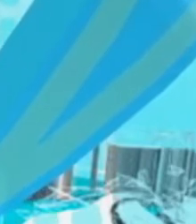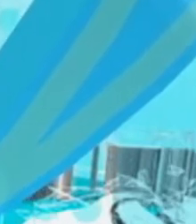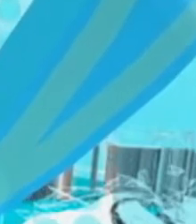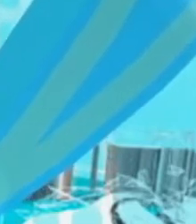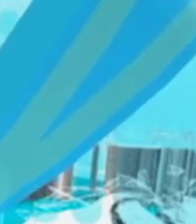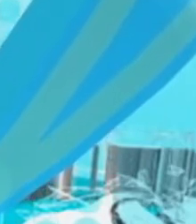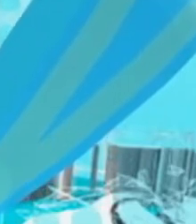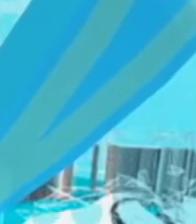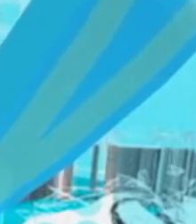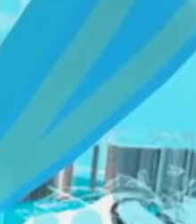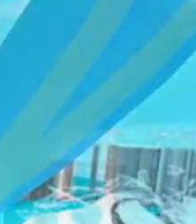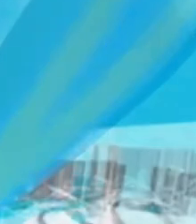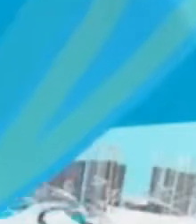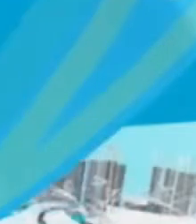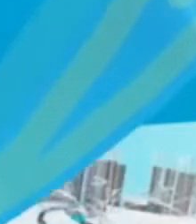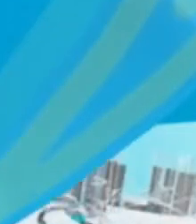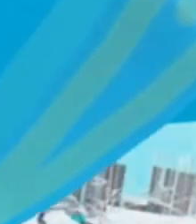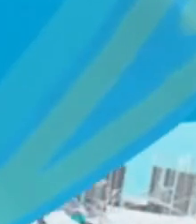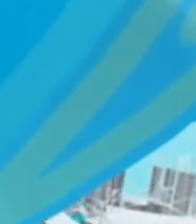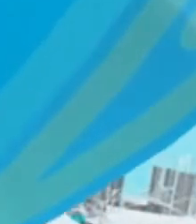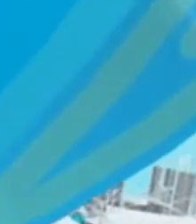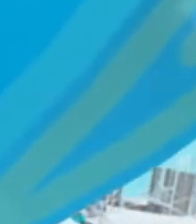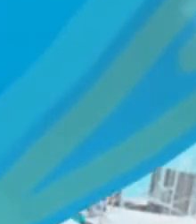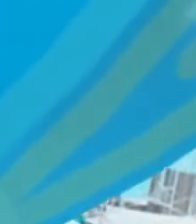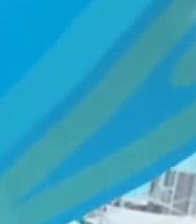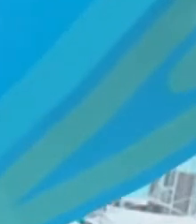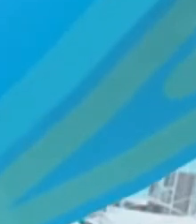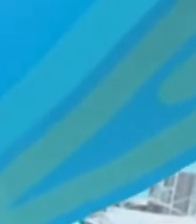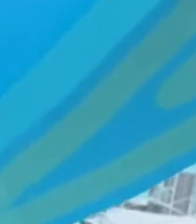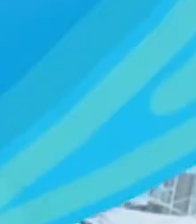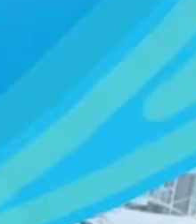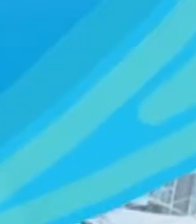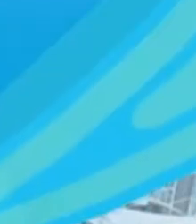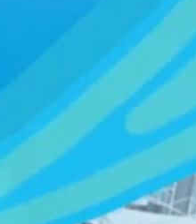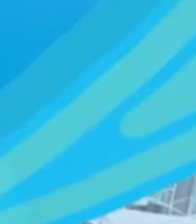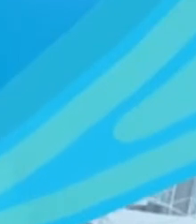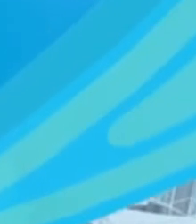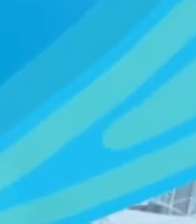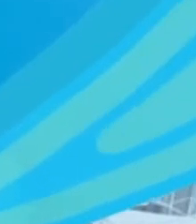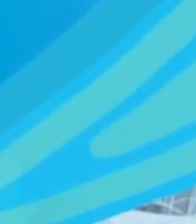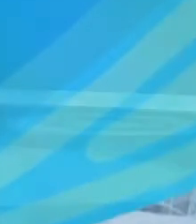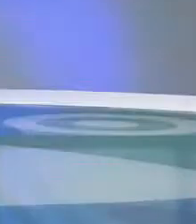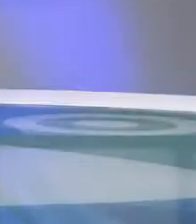Banco Popular presentó el tipo de cambio.